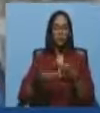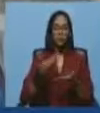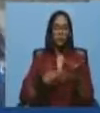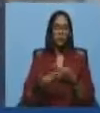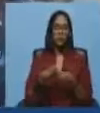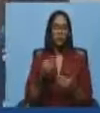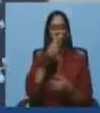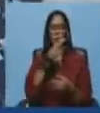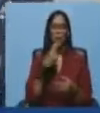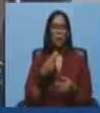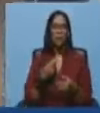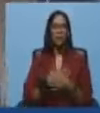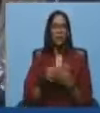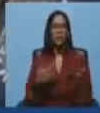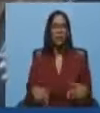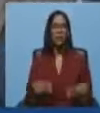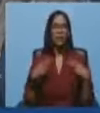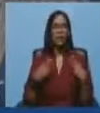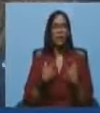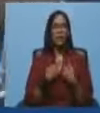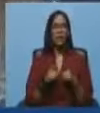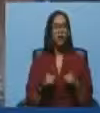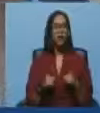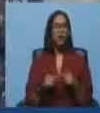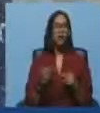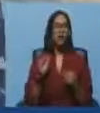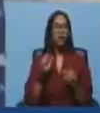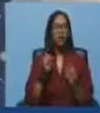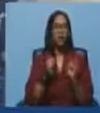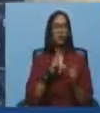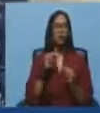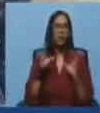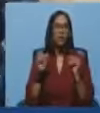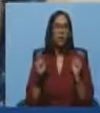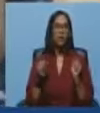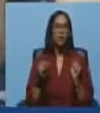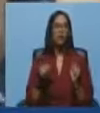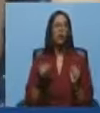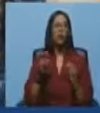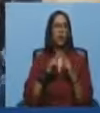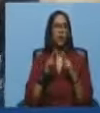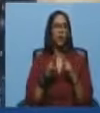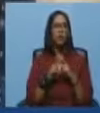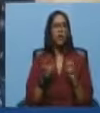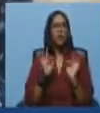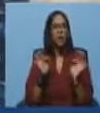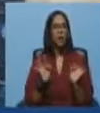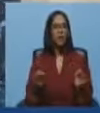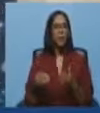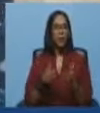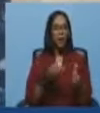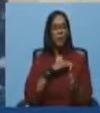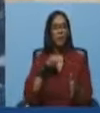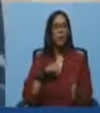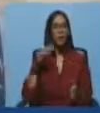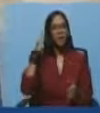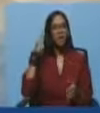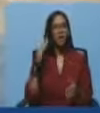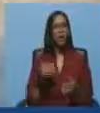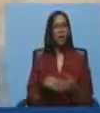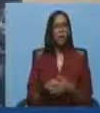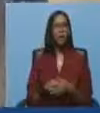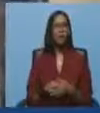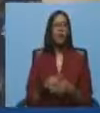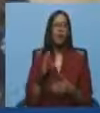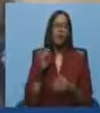compromiso, de vida, de entrega, de vida, distinto, ¿no? Quizás algunos no lo entienden, pero bueno, los que conocemos de alguna manera el camino a la militancia, sabemos